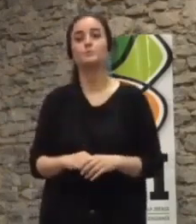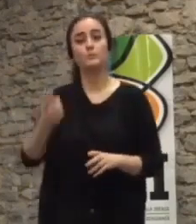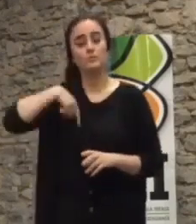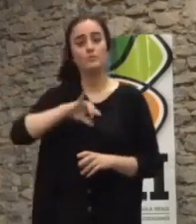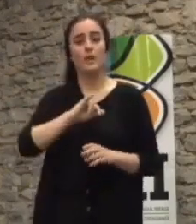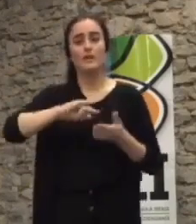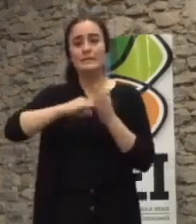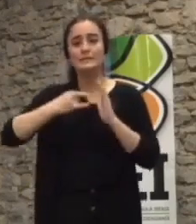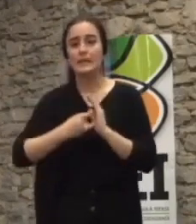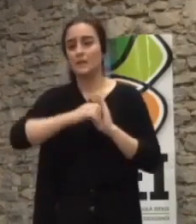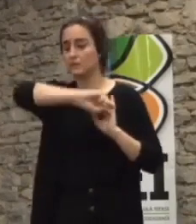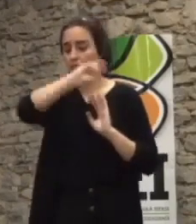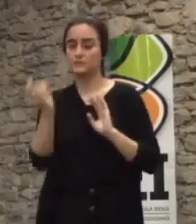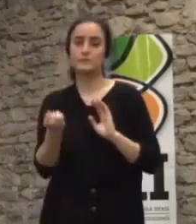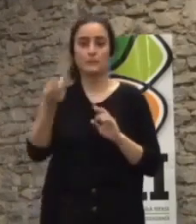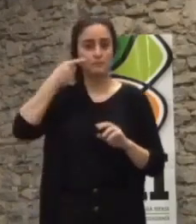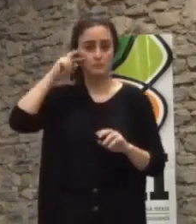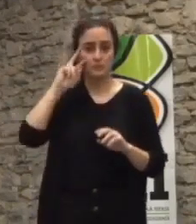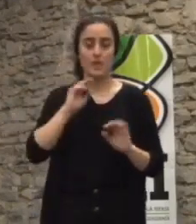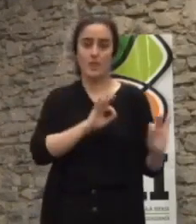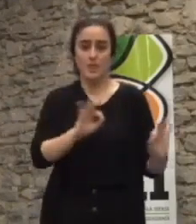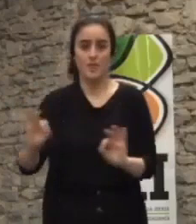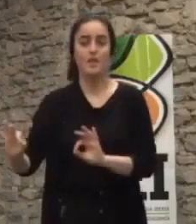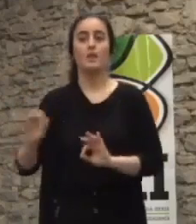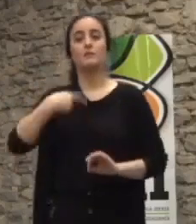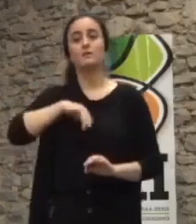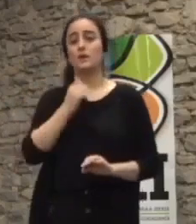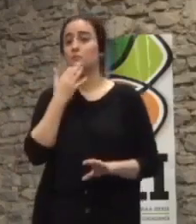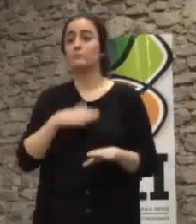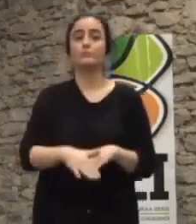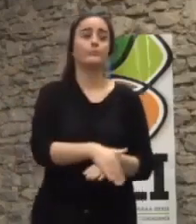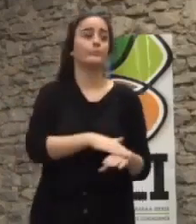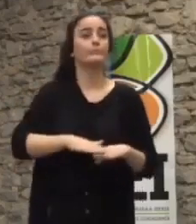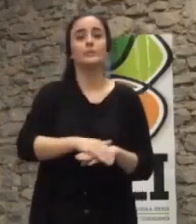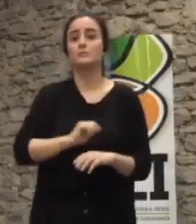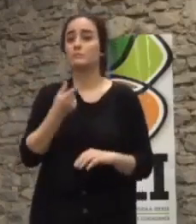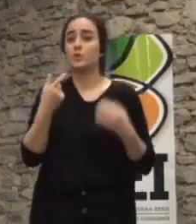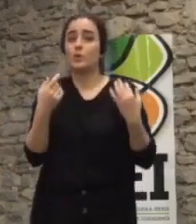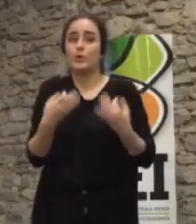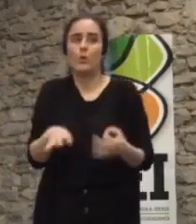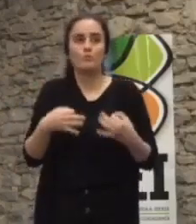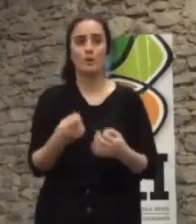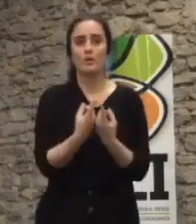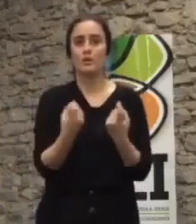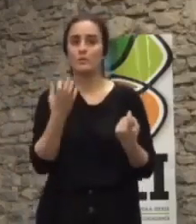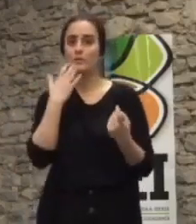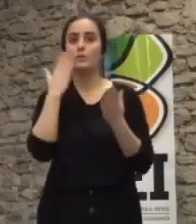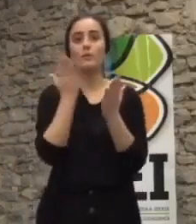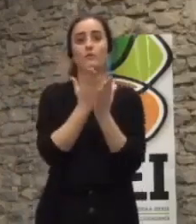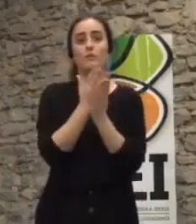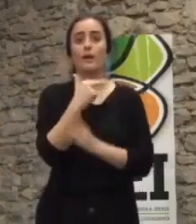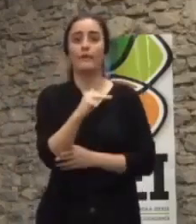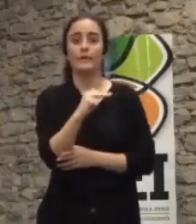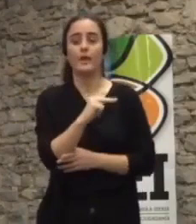Tenemos varios técnicos especializados dentro de la entidad. Contamos desde lo más básico y normal y necesario, como clases de castellano,